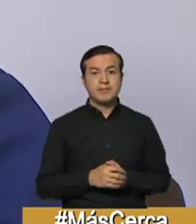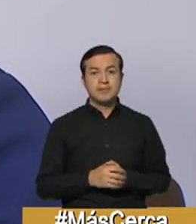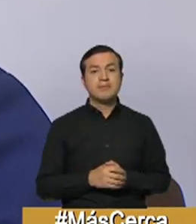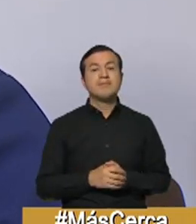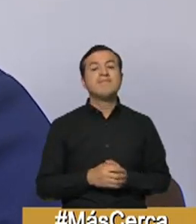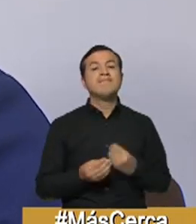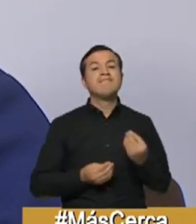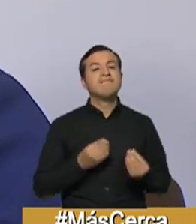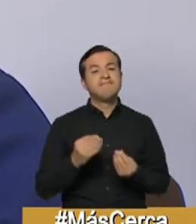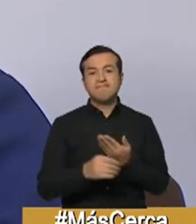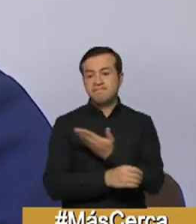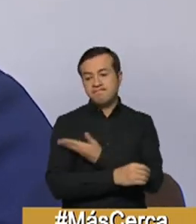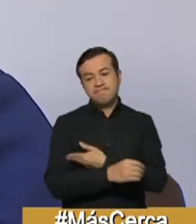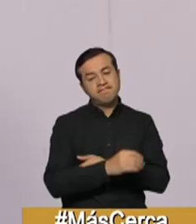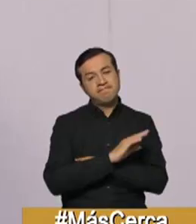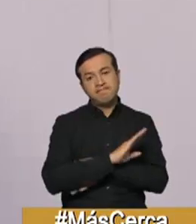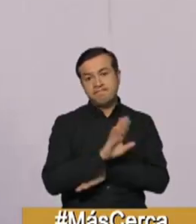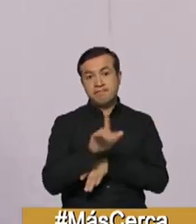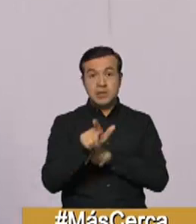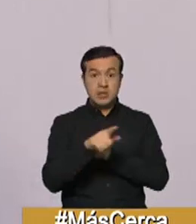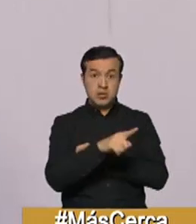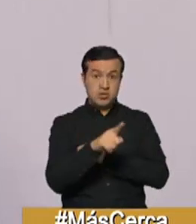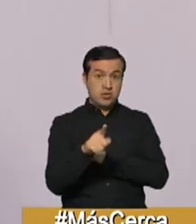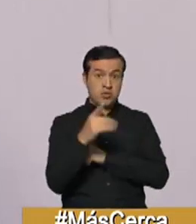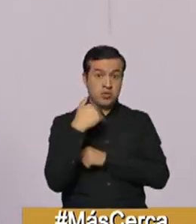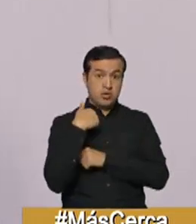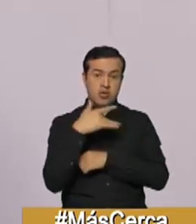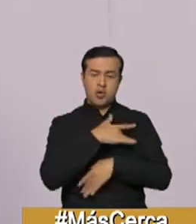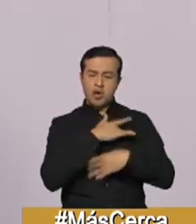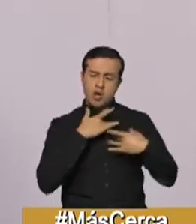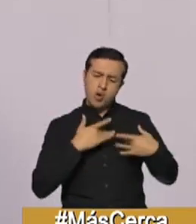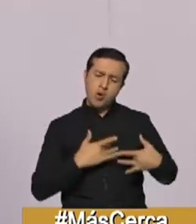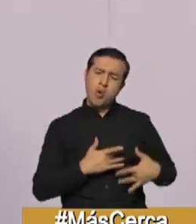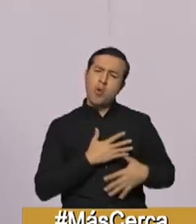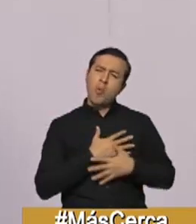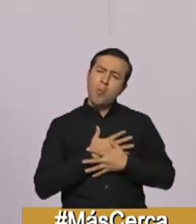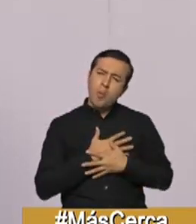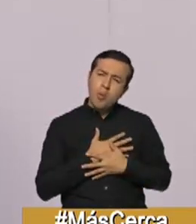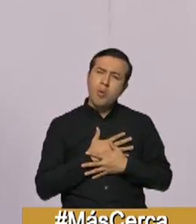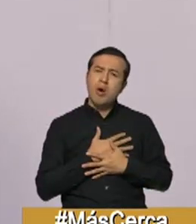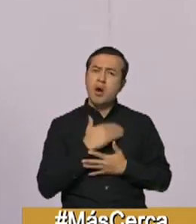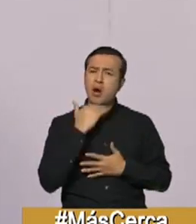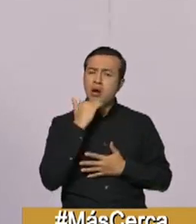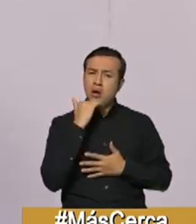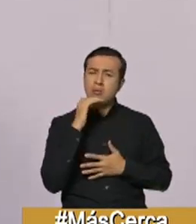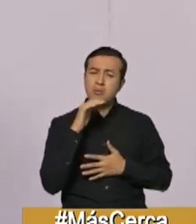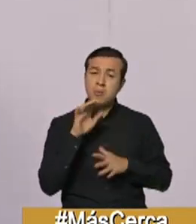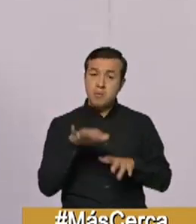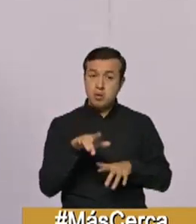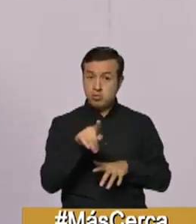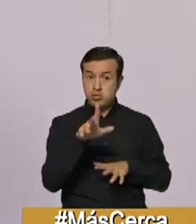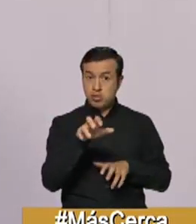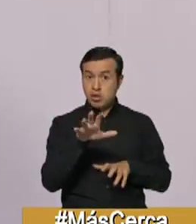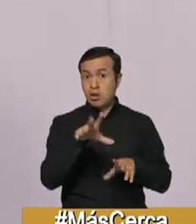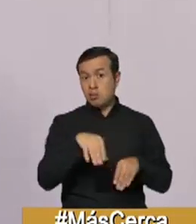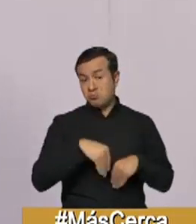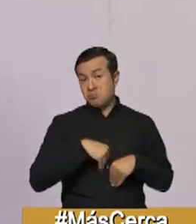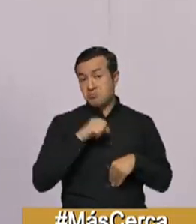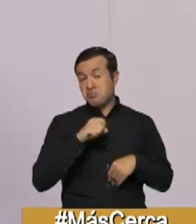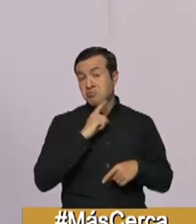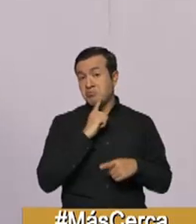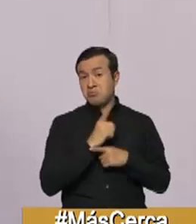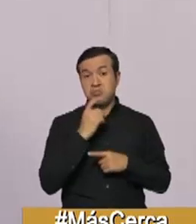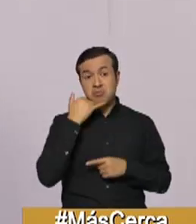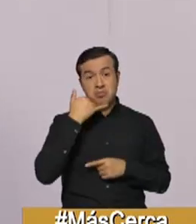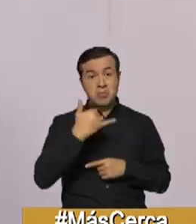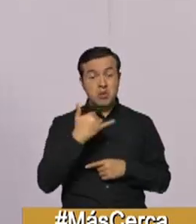Y tuvimos que amputarlo, no había de otra. Entonces, aquellas personas que tengan un gran corazón y que pueden ayudar con una prótesis para este perrito, si usted quiere adoptarlo también, puede